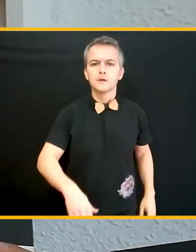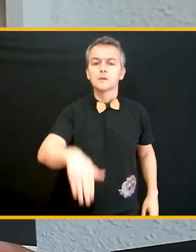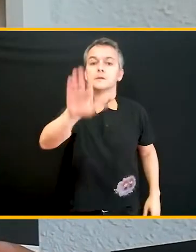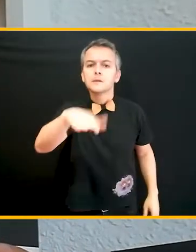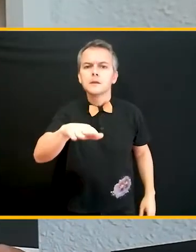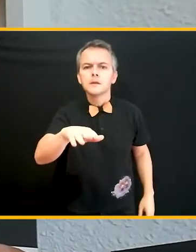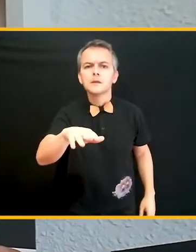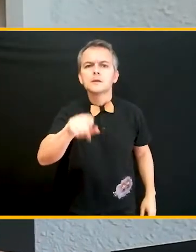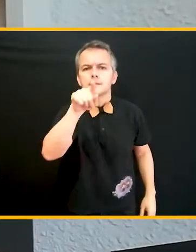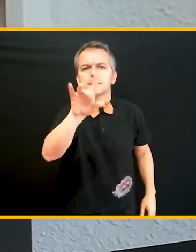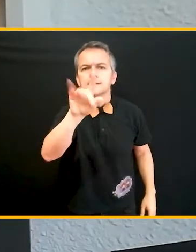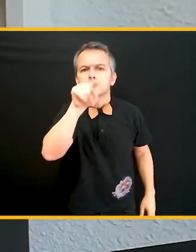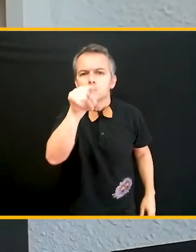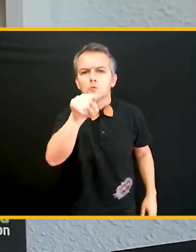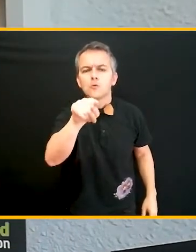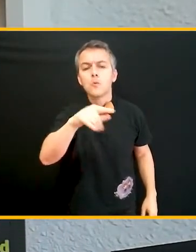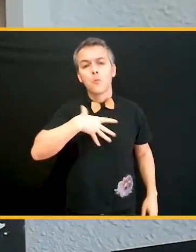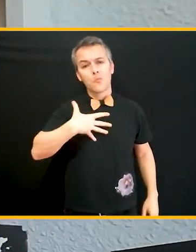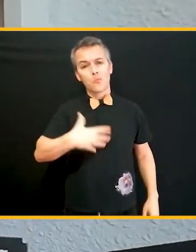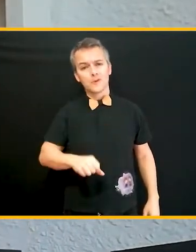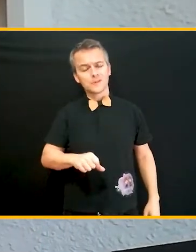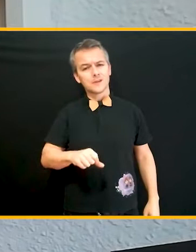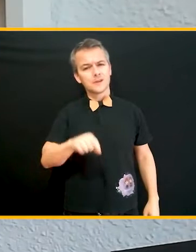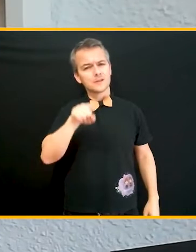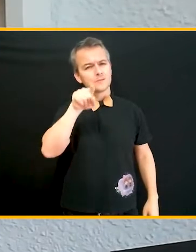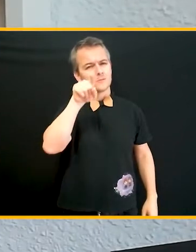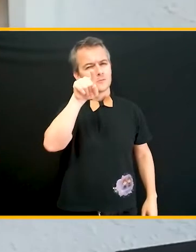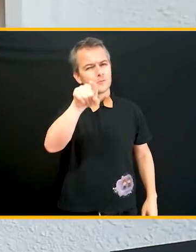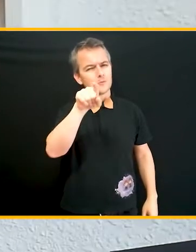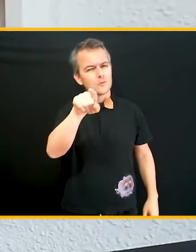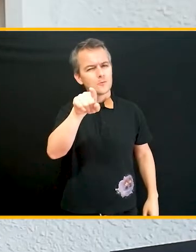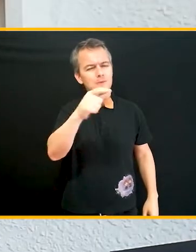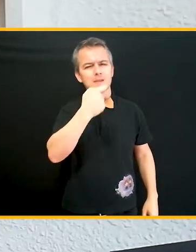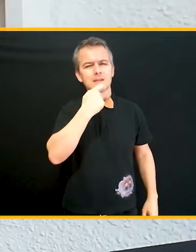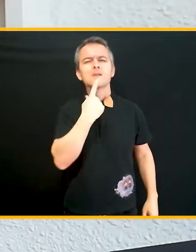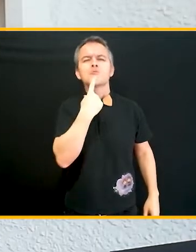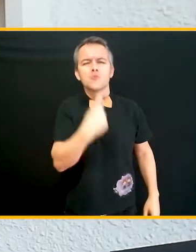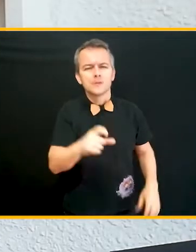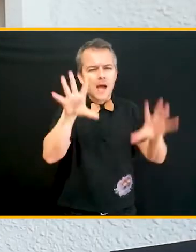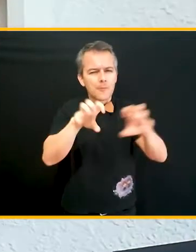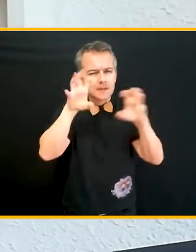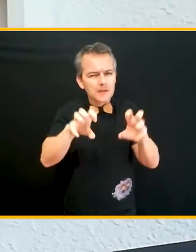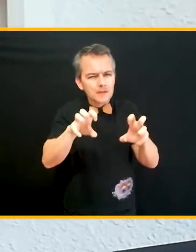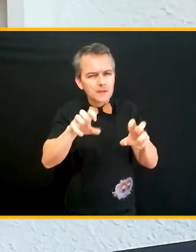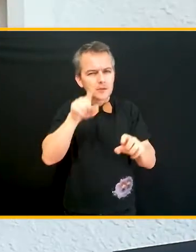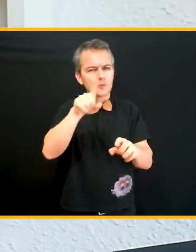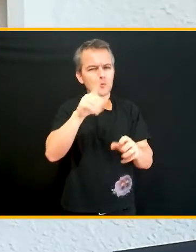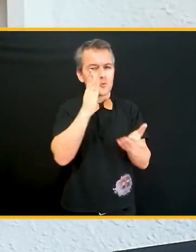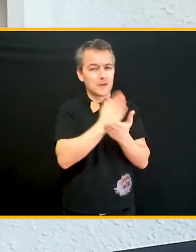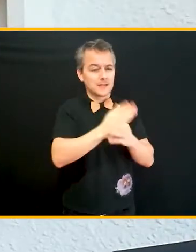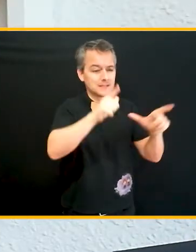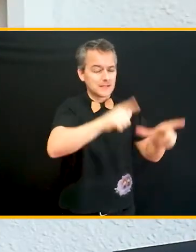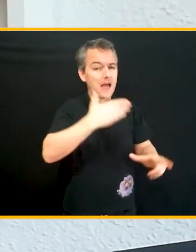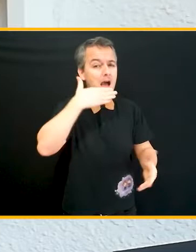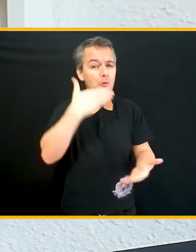Sí, le digo a usted. Quizás sea de las personas que no pueda con el inglés. ¿Se aburre en clase? ¿Se